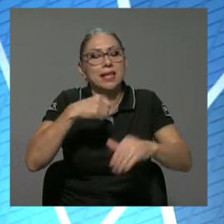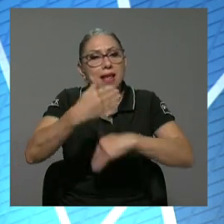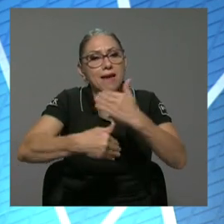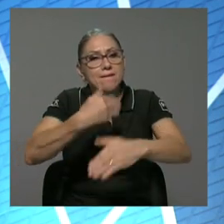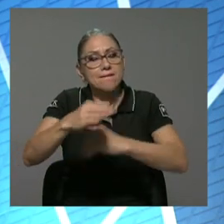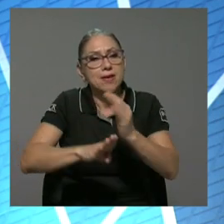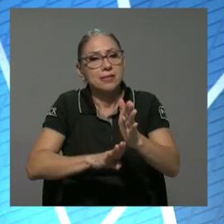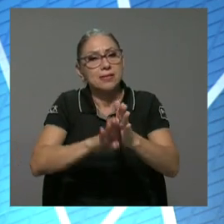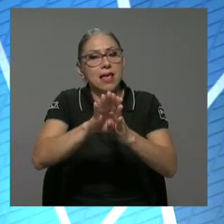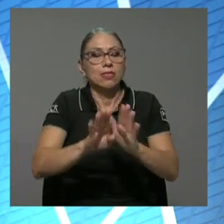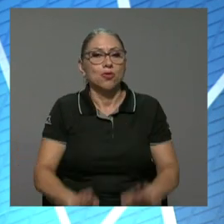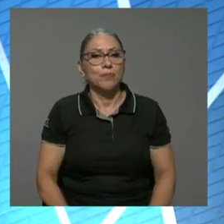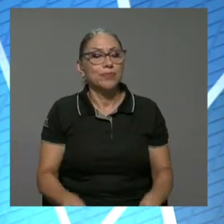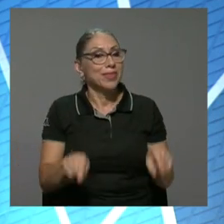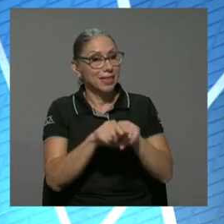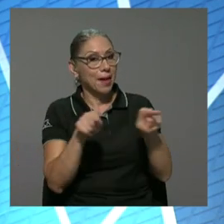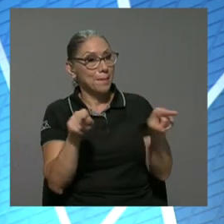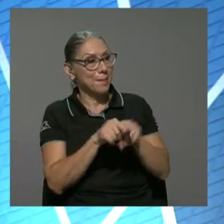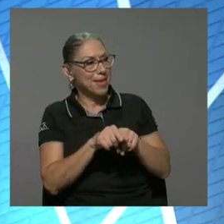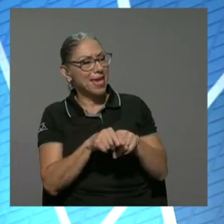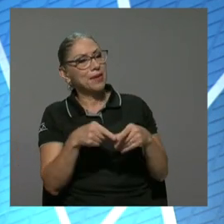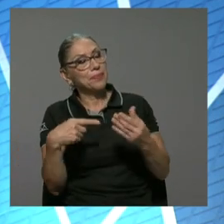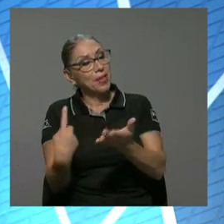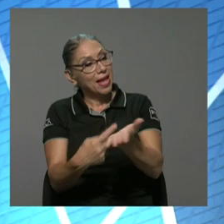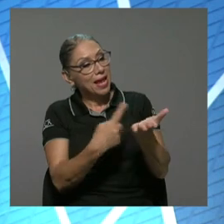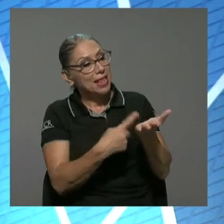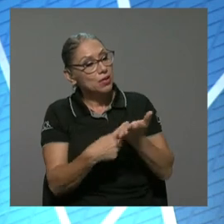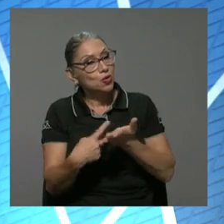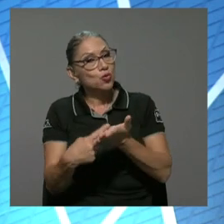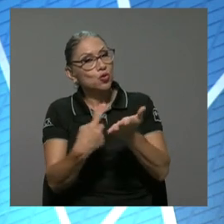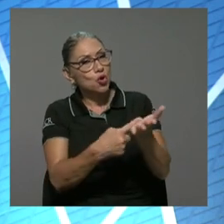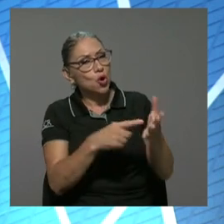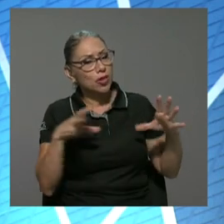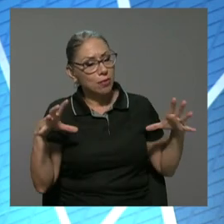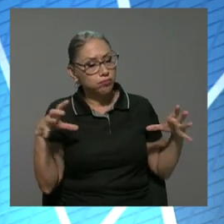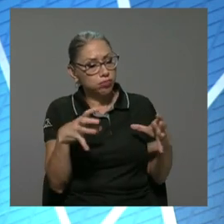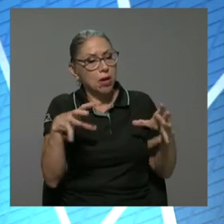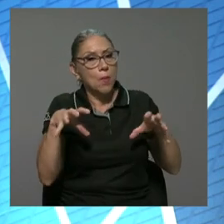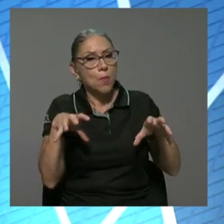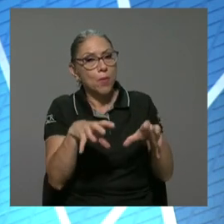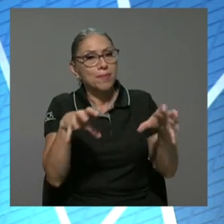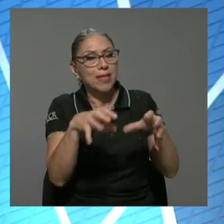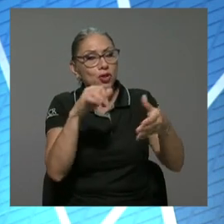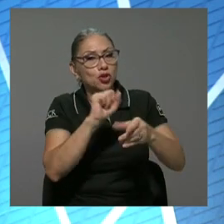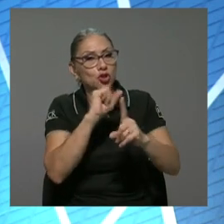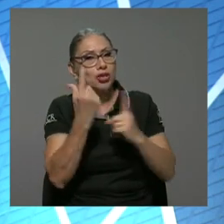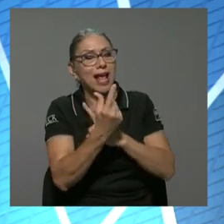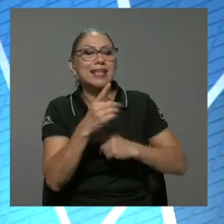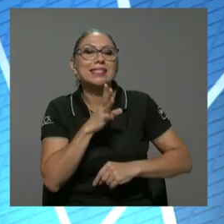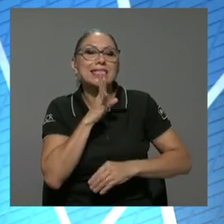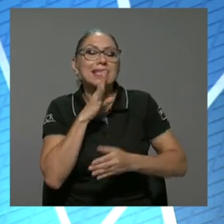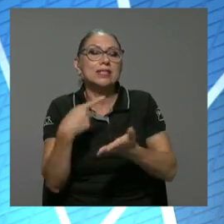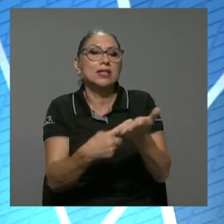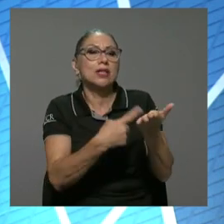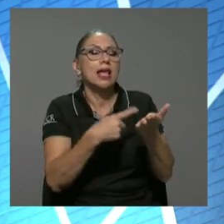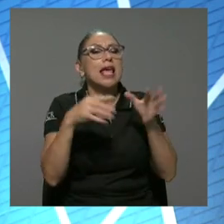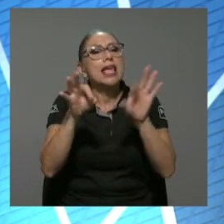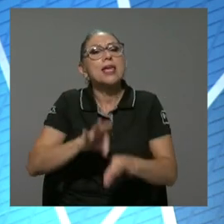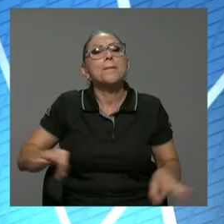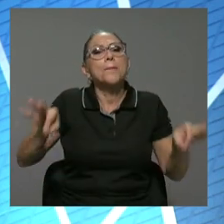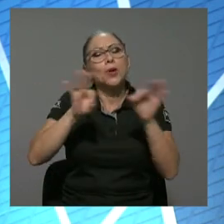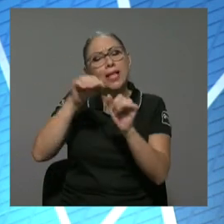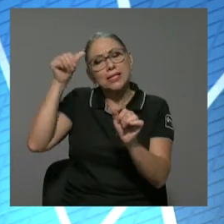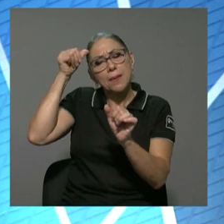un elemento, digamos, que se discute también mucho en la discusión sobre los movimientos sociales es la importancia de la memoria histórica y,